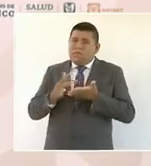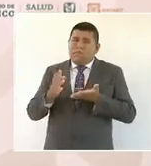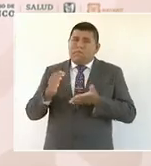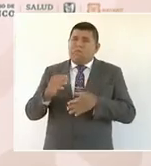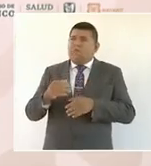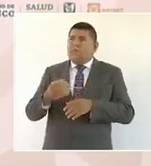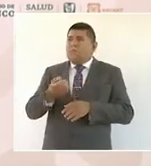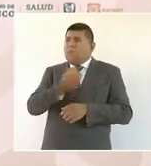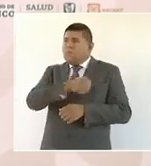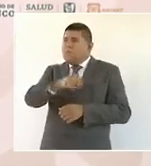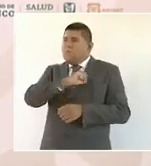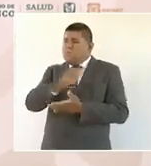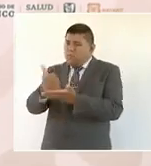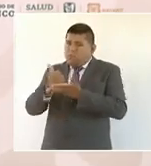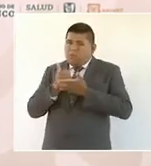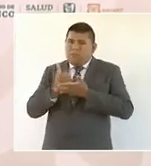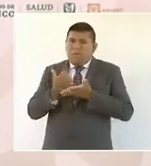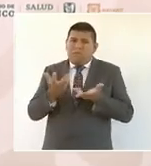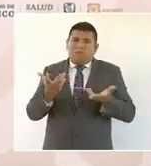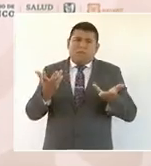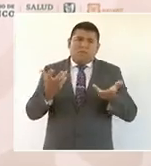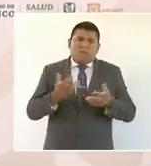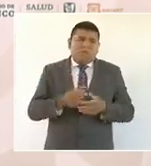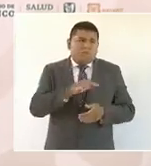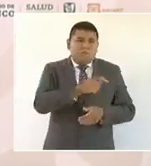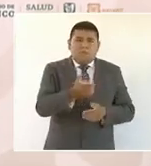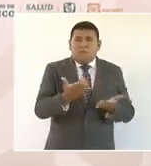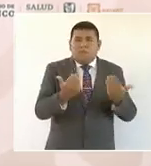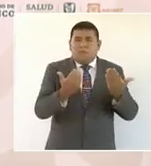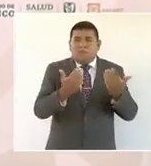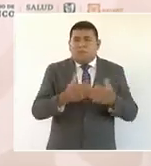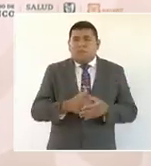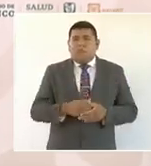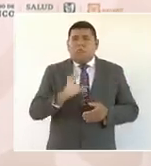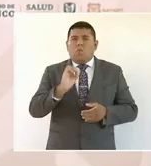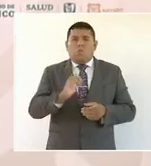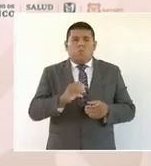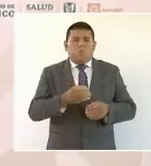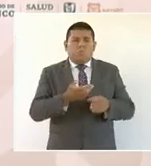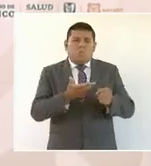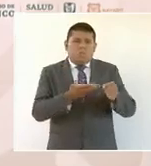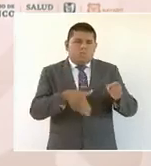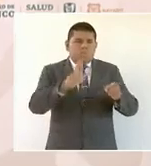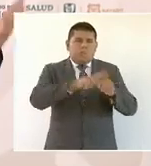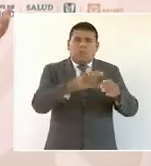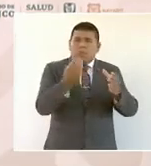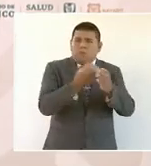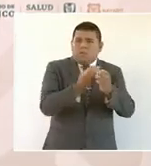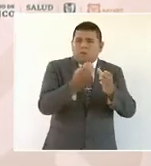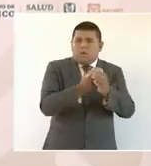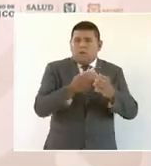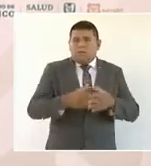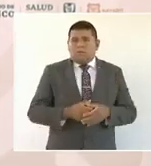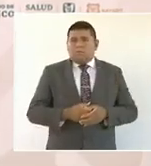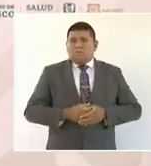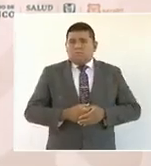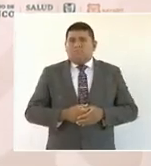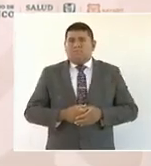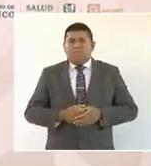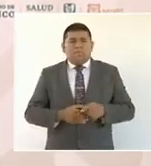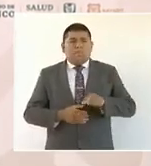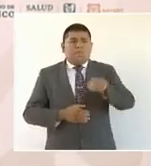un médico particular o ir a una clínica privada. ¿Cuántos mexicanos